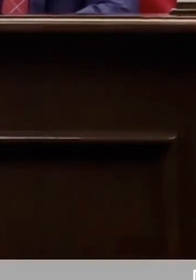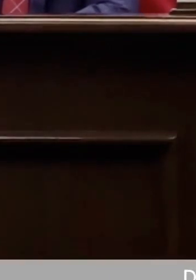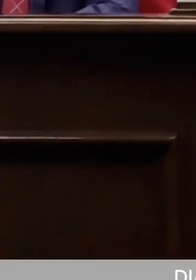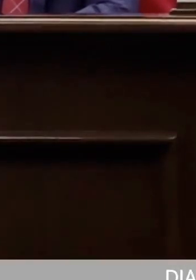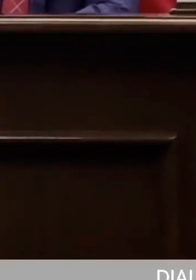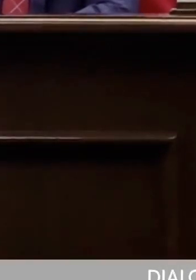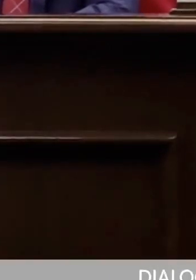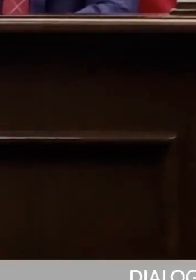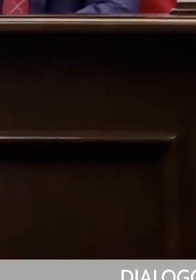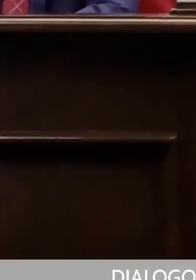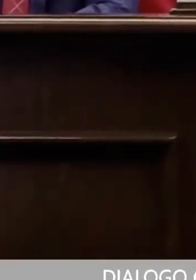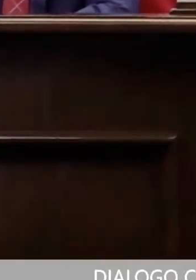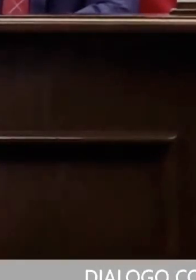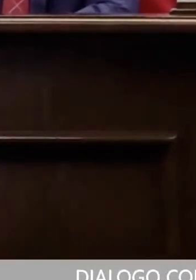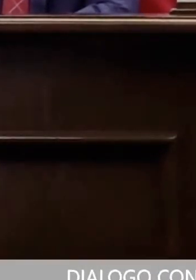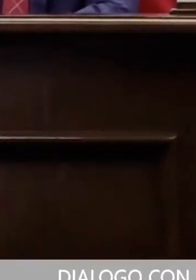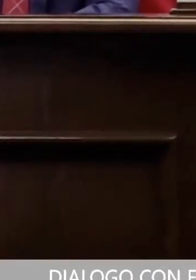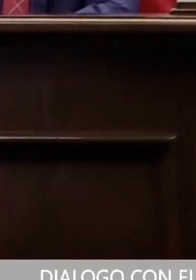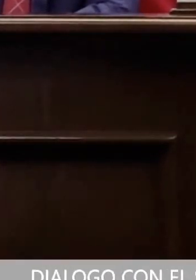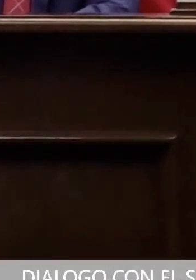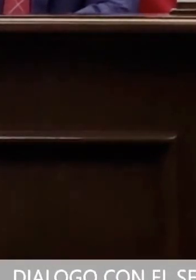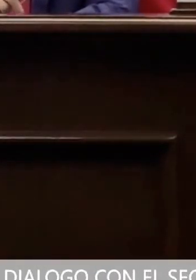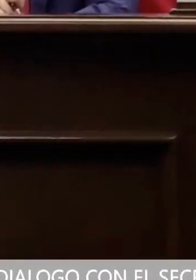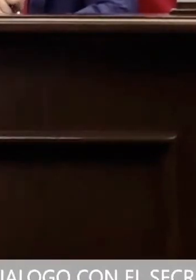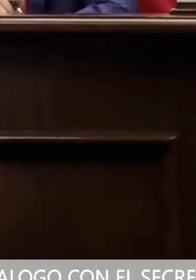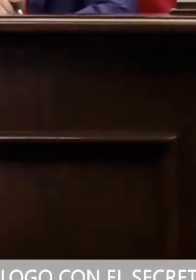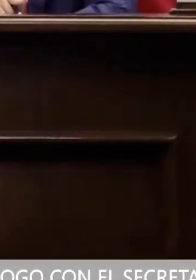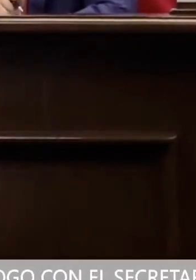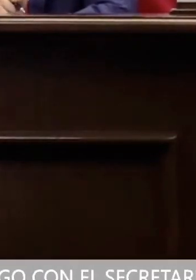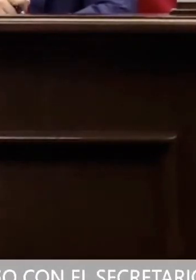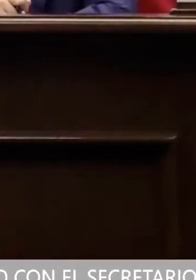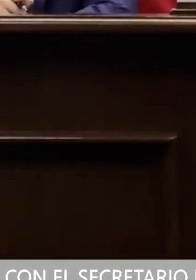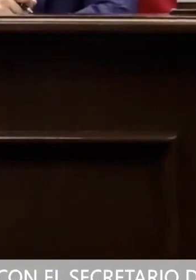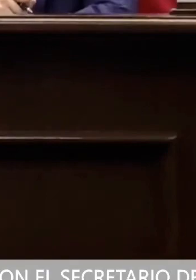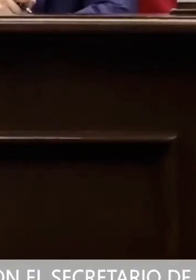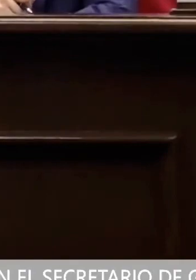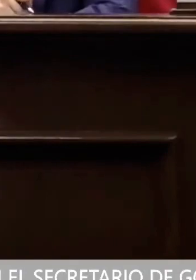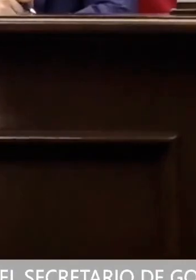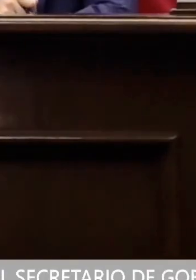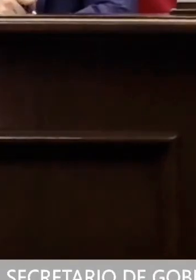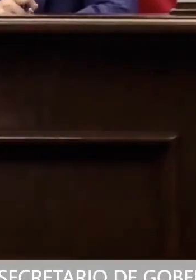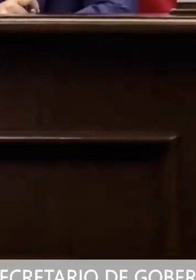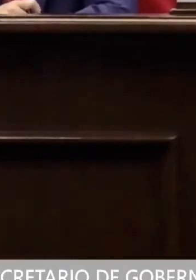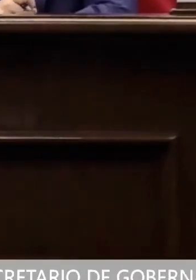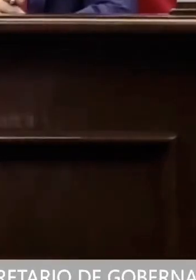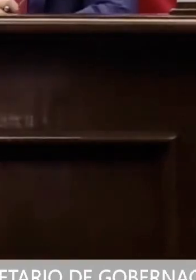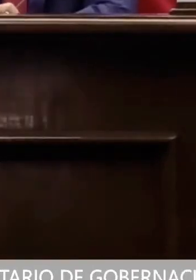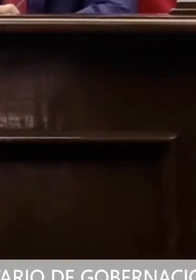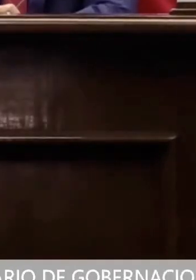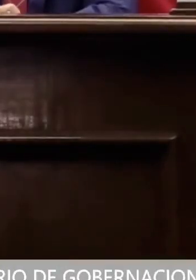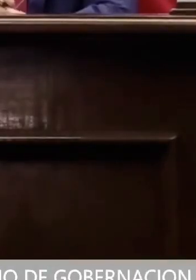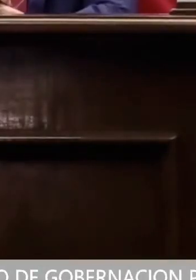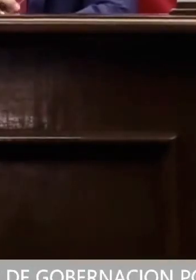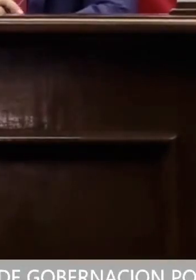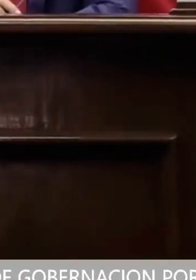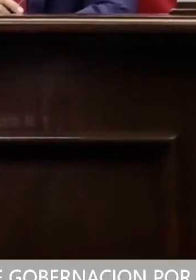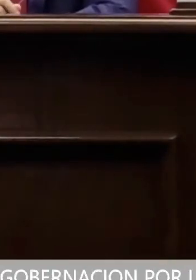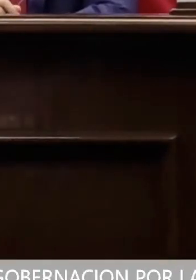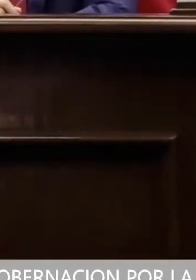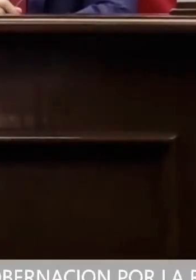de Felipe Calderón. Y eso tiene que quedar definitivamente en el